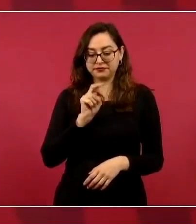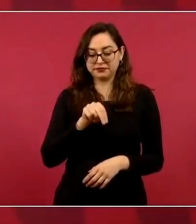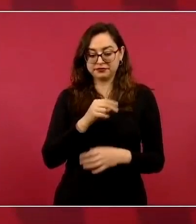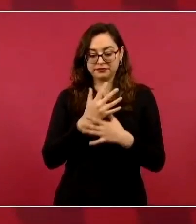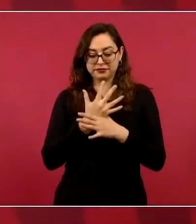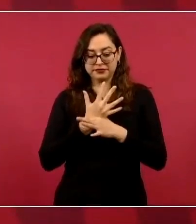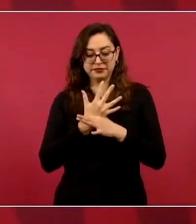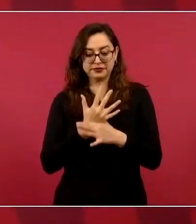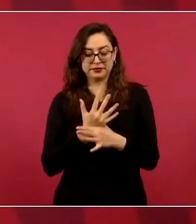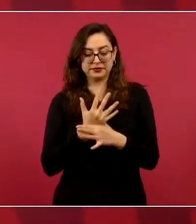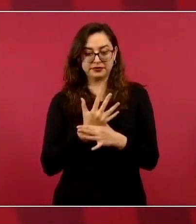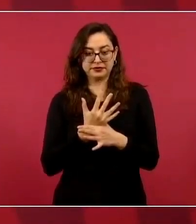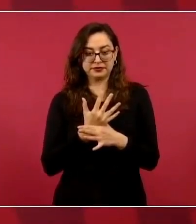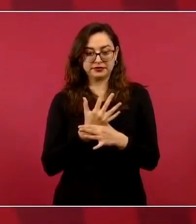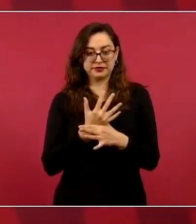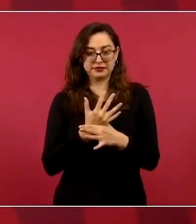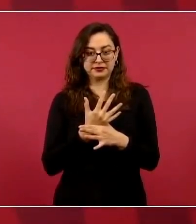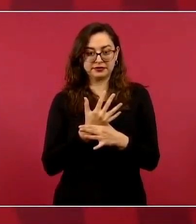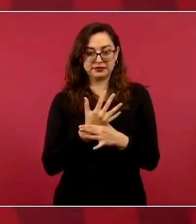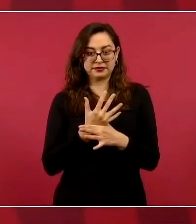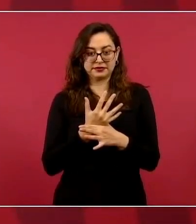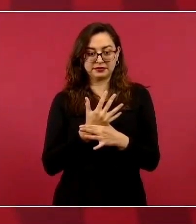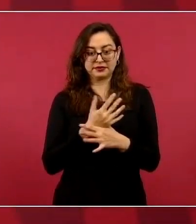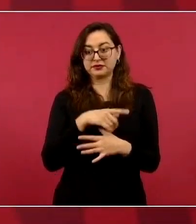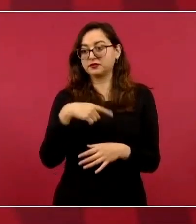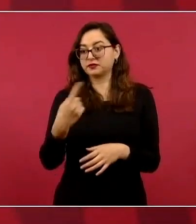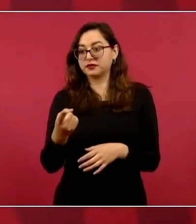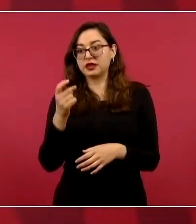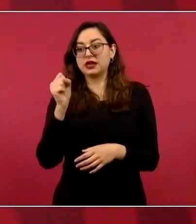y lo que dice San Juan.